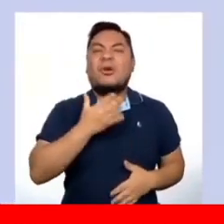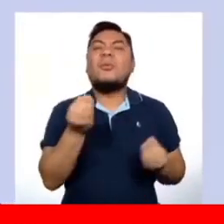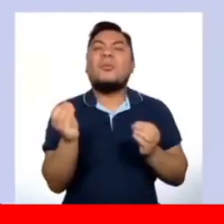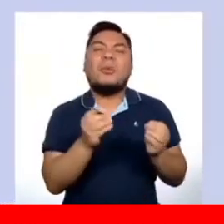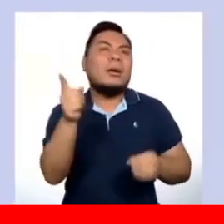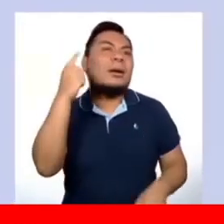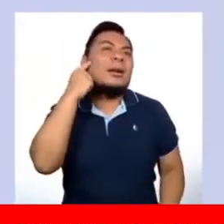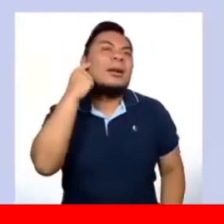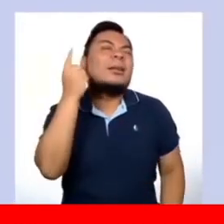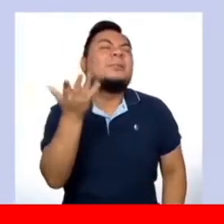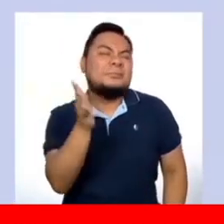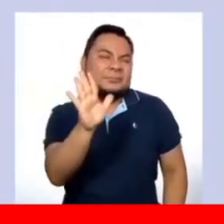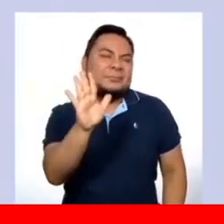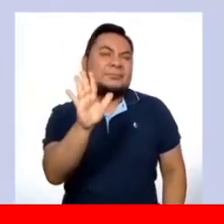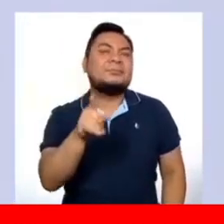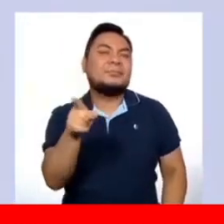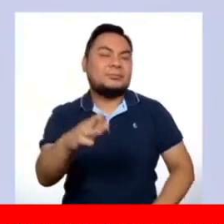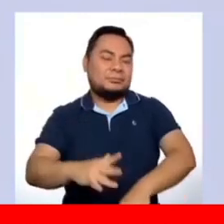moverse?